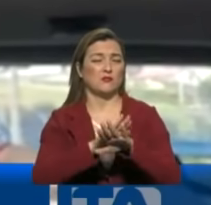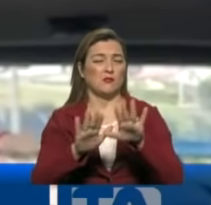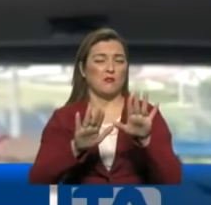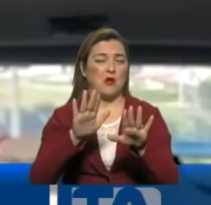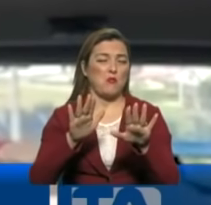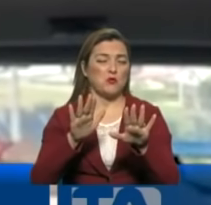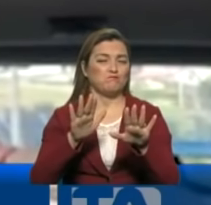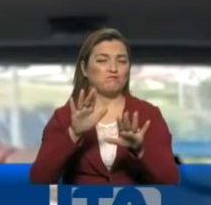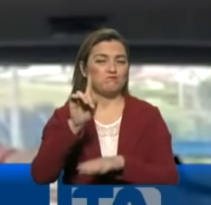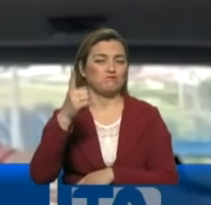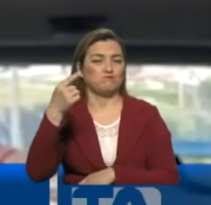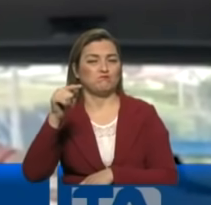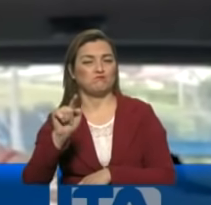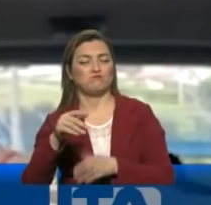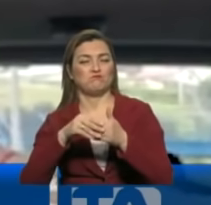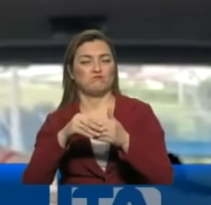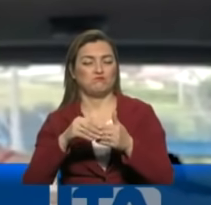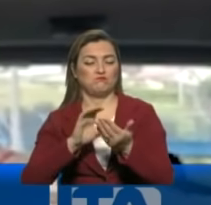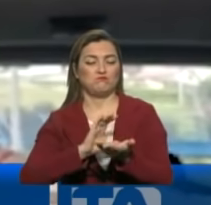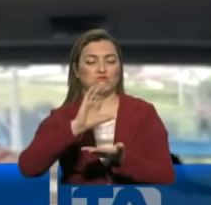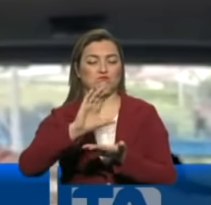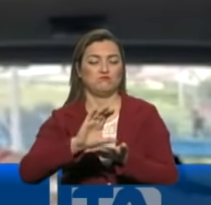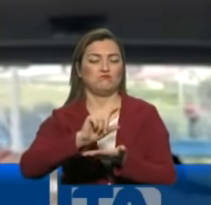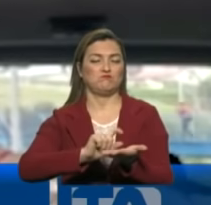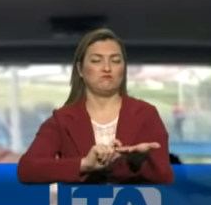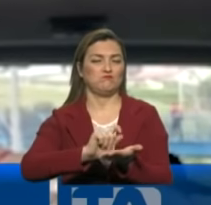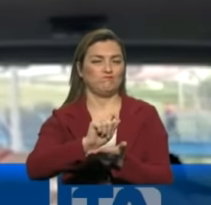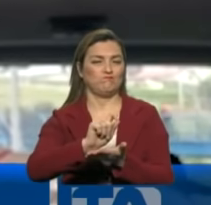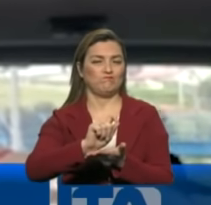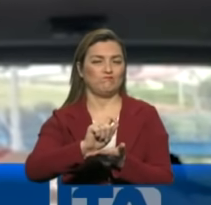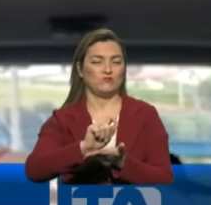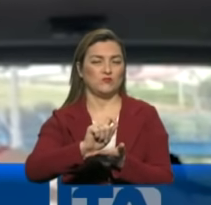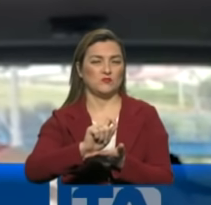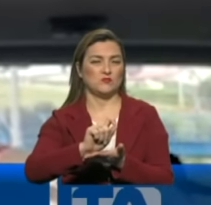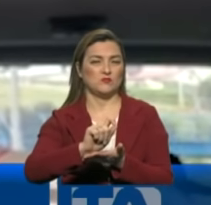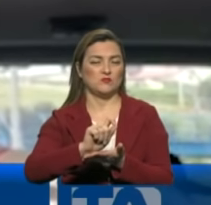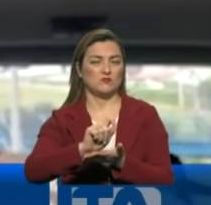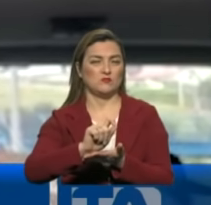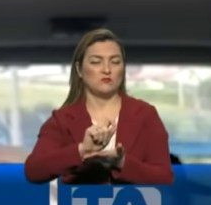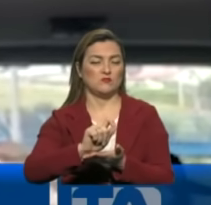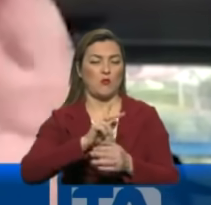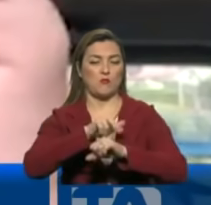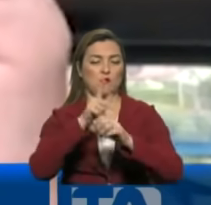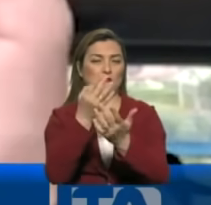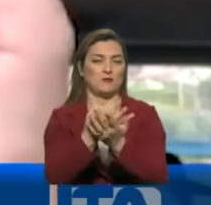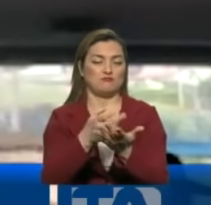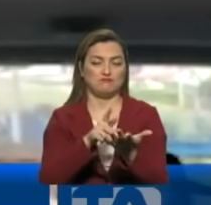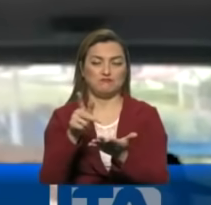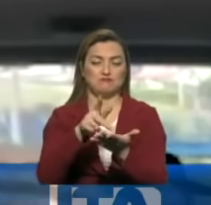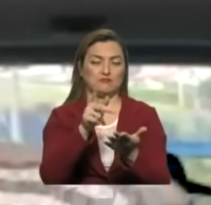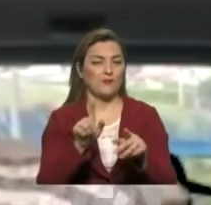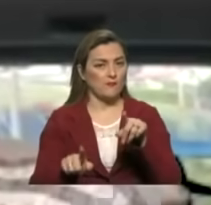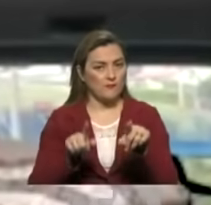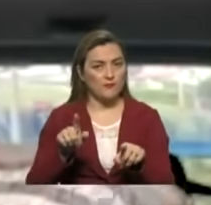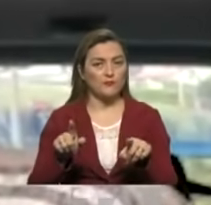menos $1 millón destinado para contratos con honorarios profesionales. Eso quiere decir que